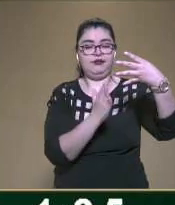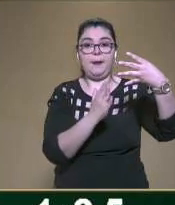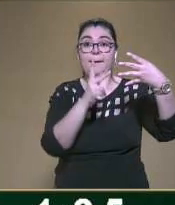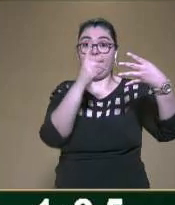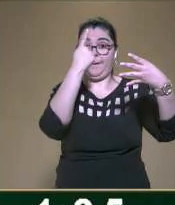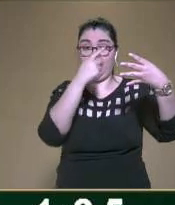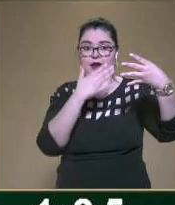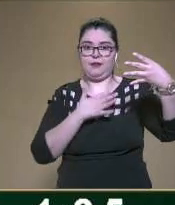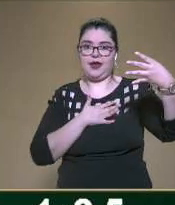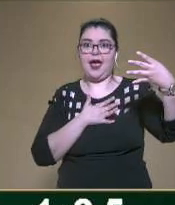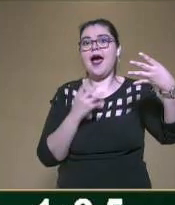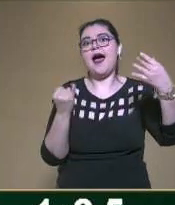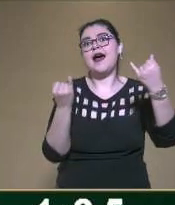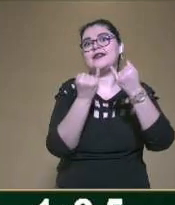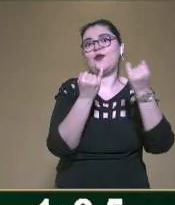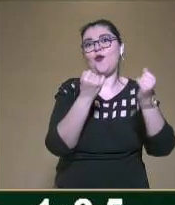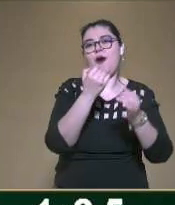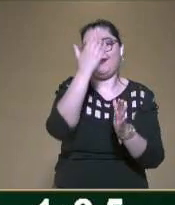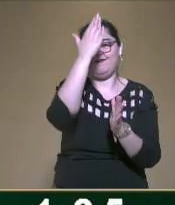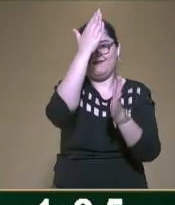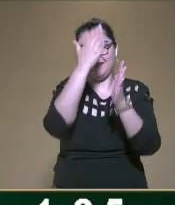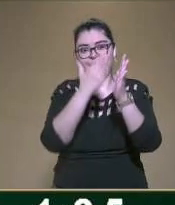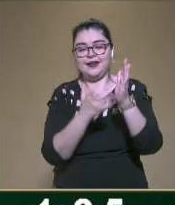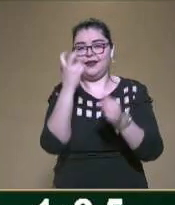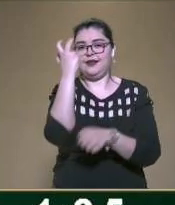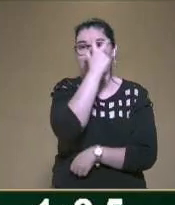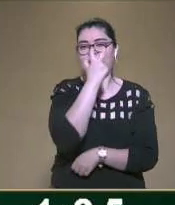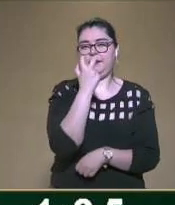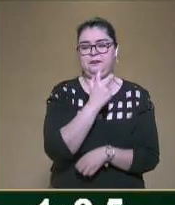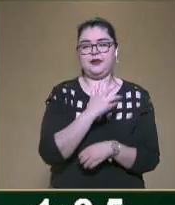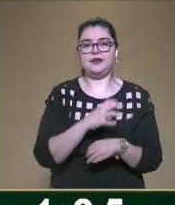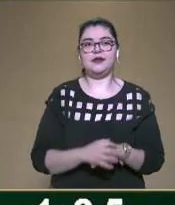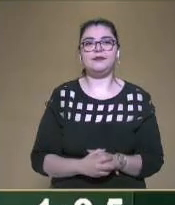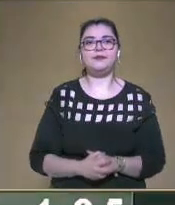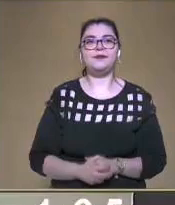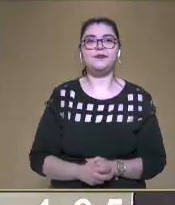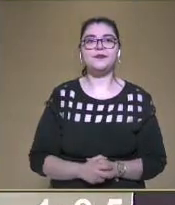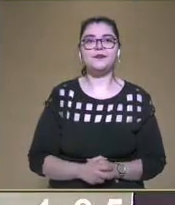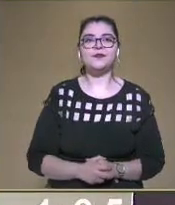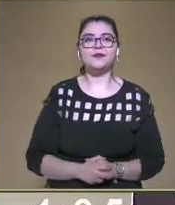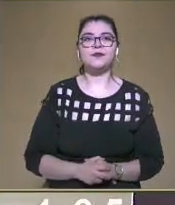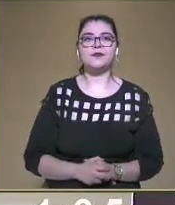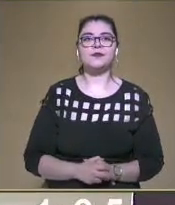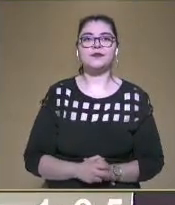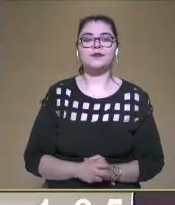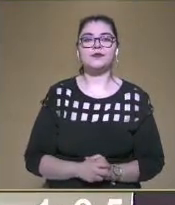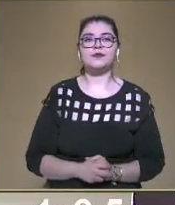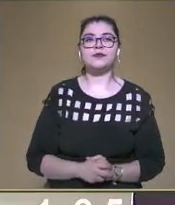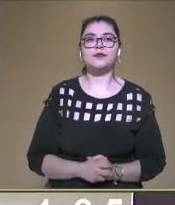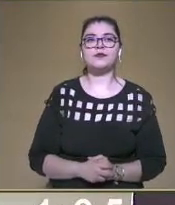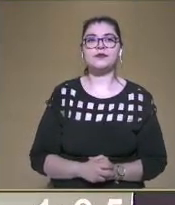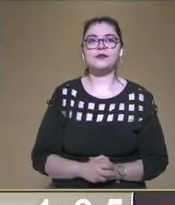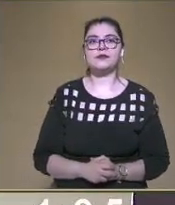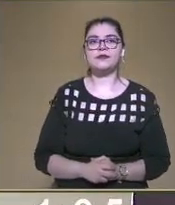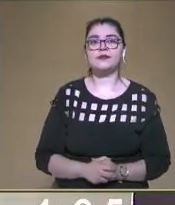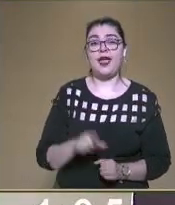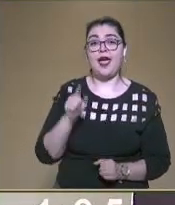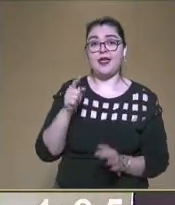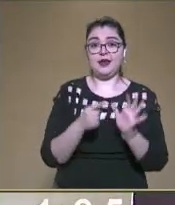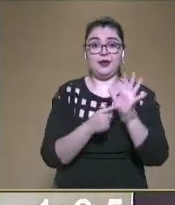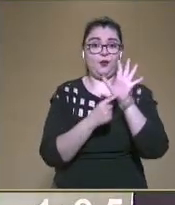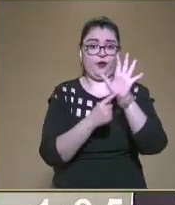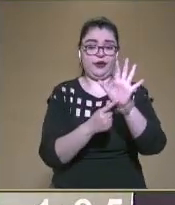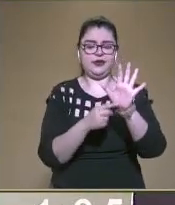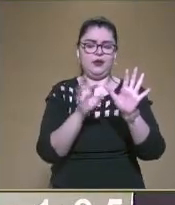equivalente. Lo mismo, pero con otras... Ajá, así es, con otro tipo de fracción, ¿verdad? Y ahí en la representación la podemos ver